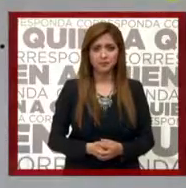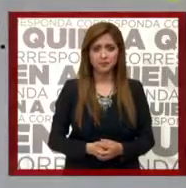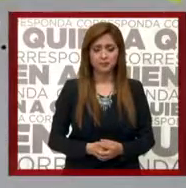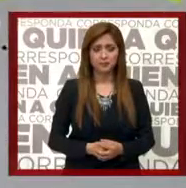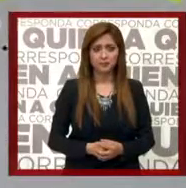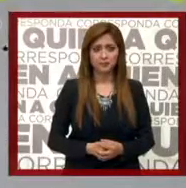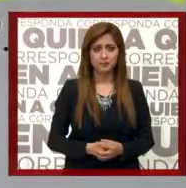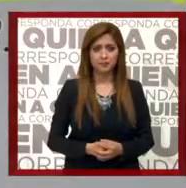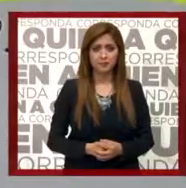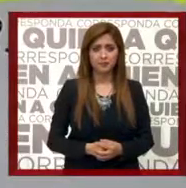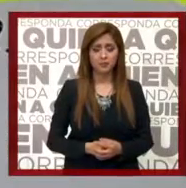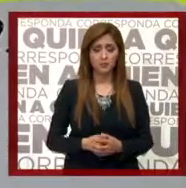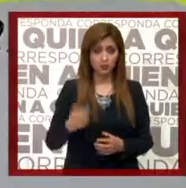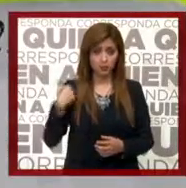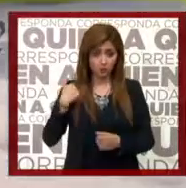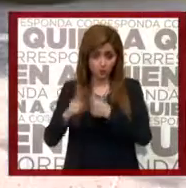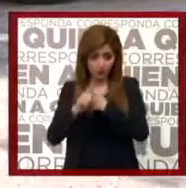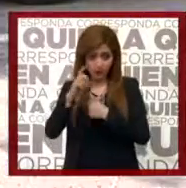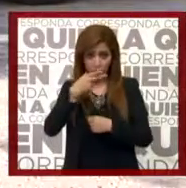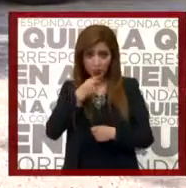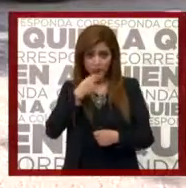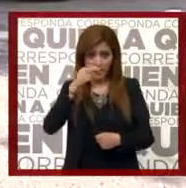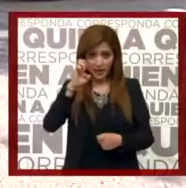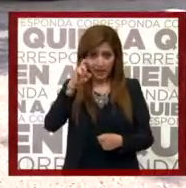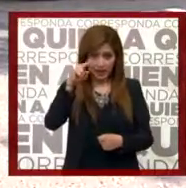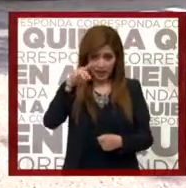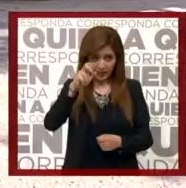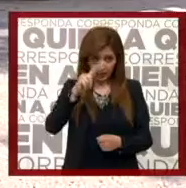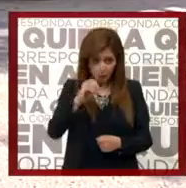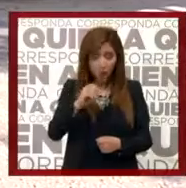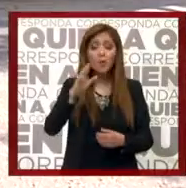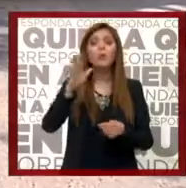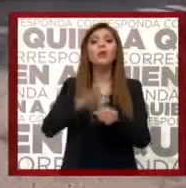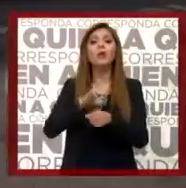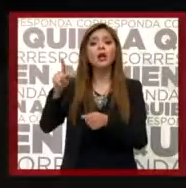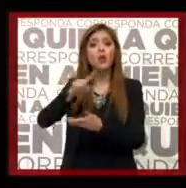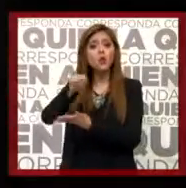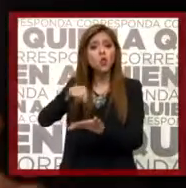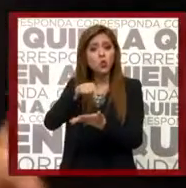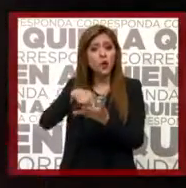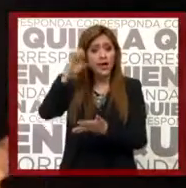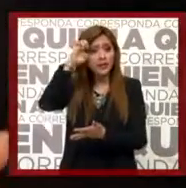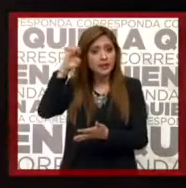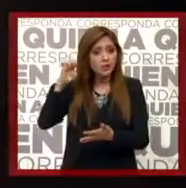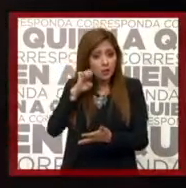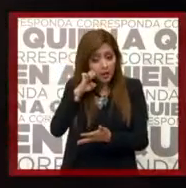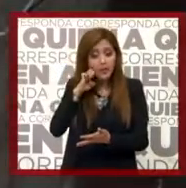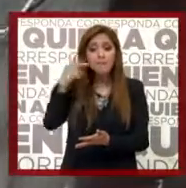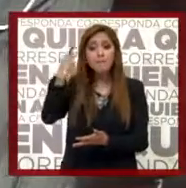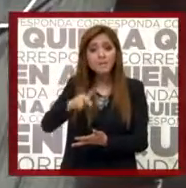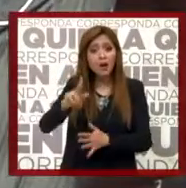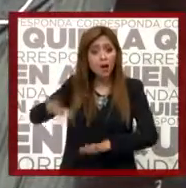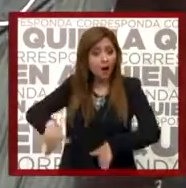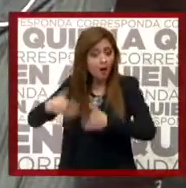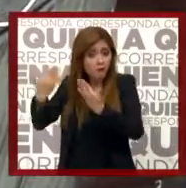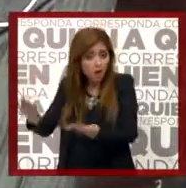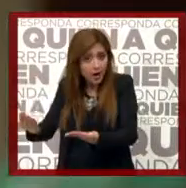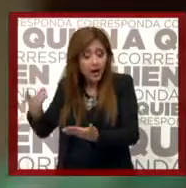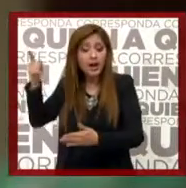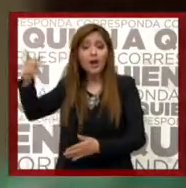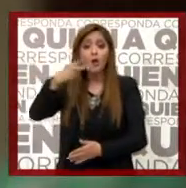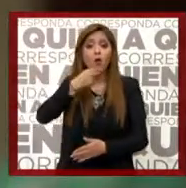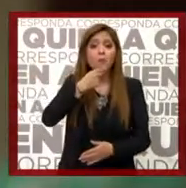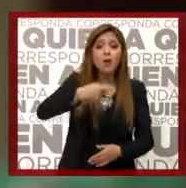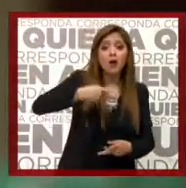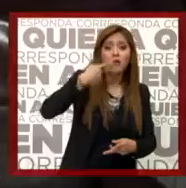Tuve un roce con el señor Ernesto Gabriel Torres por el lugar de estacionamiento, siendo vía pública. Me empezó a agredir verbalmente. Ocurrió a mediados de